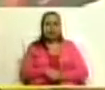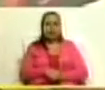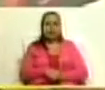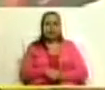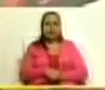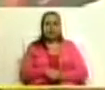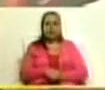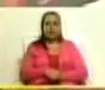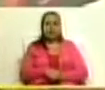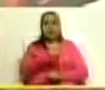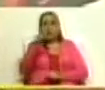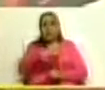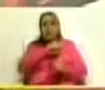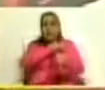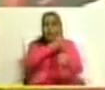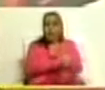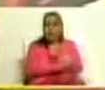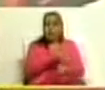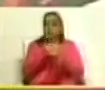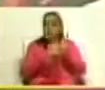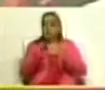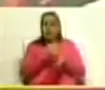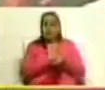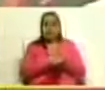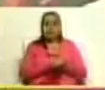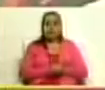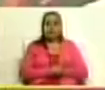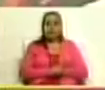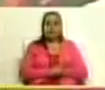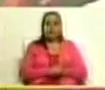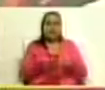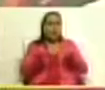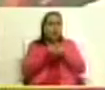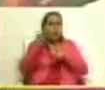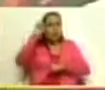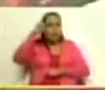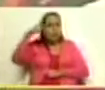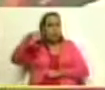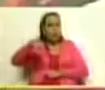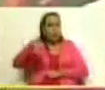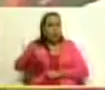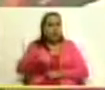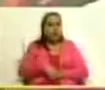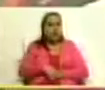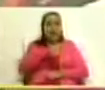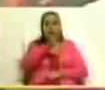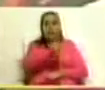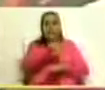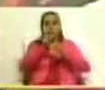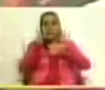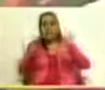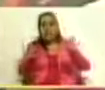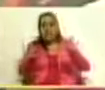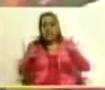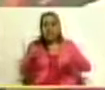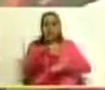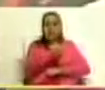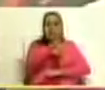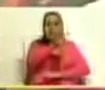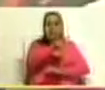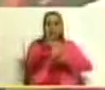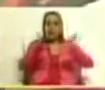Y también por la fuerza, como recordamos hoy, el 28 de febrero de